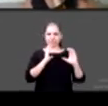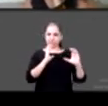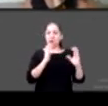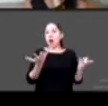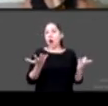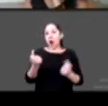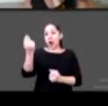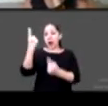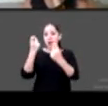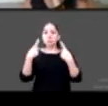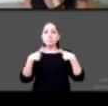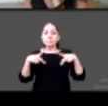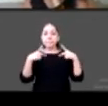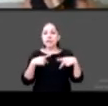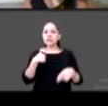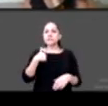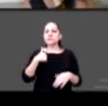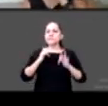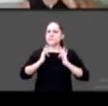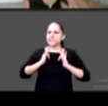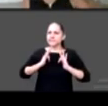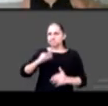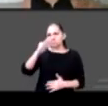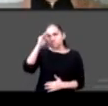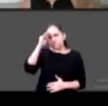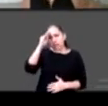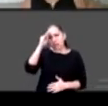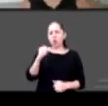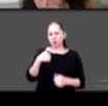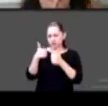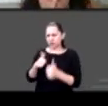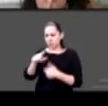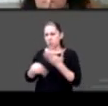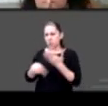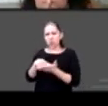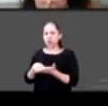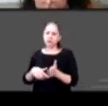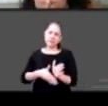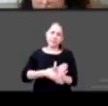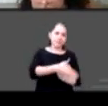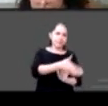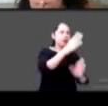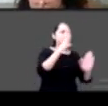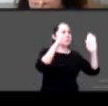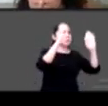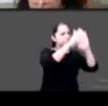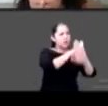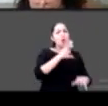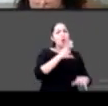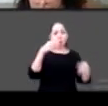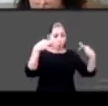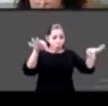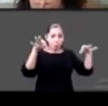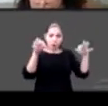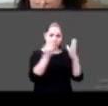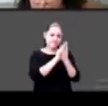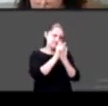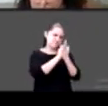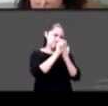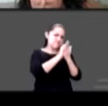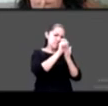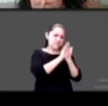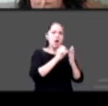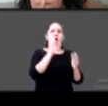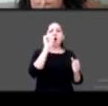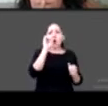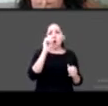rayar una hoja, caminar, escuchar música, dibujar. Cada